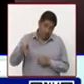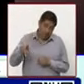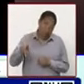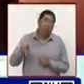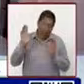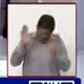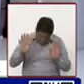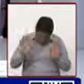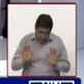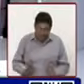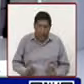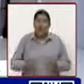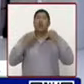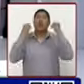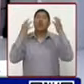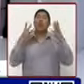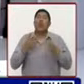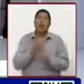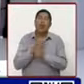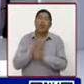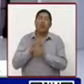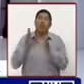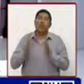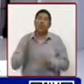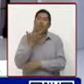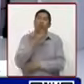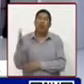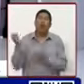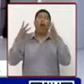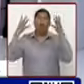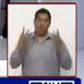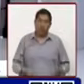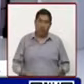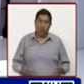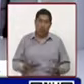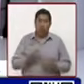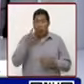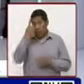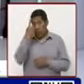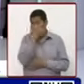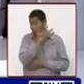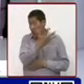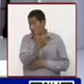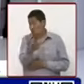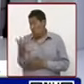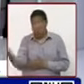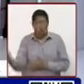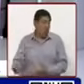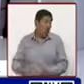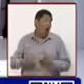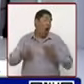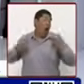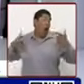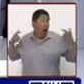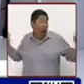directamente. ¿Cuántos guardabosques tenemos para cada parque? Porque evidentemente la extensión de un parque es enorme, ¿no es